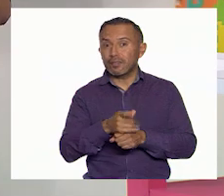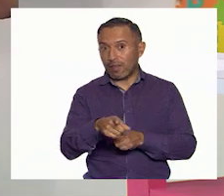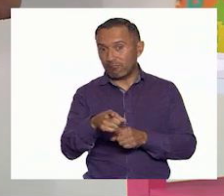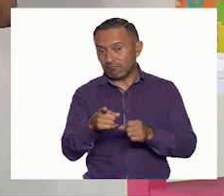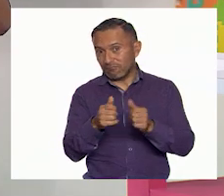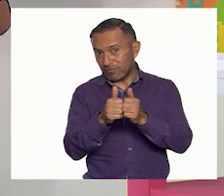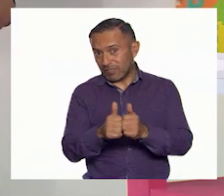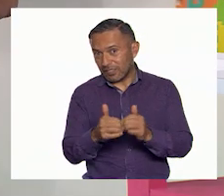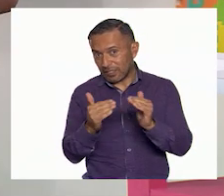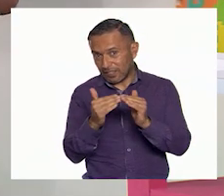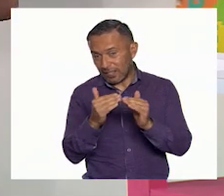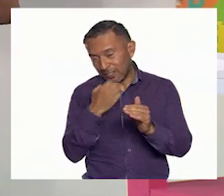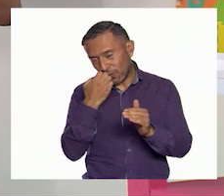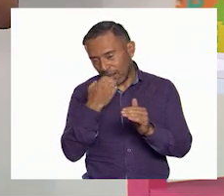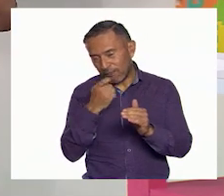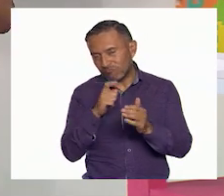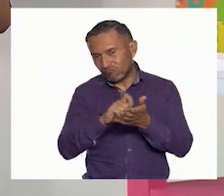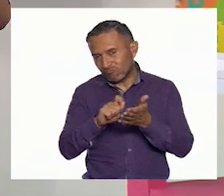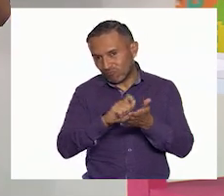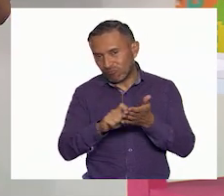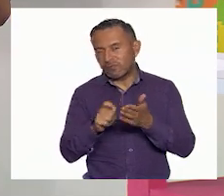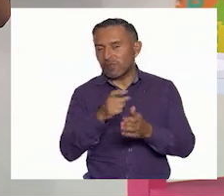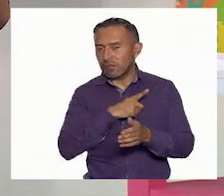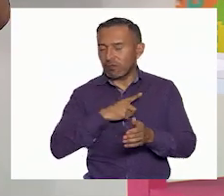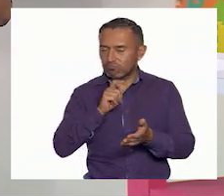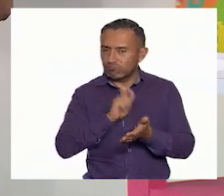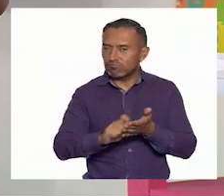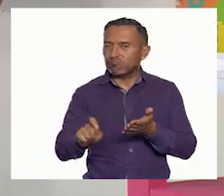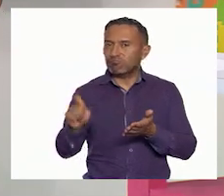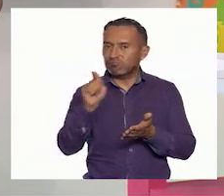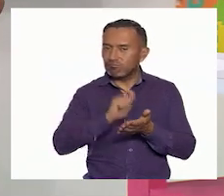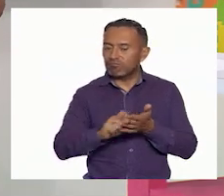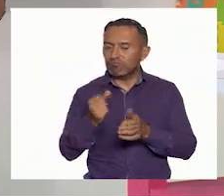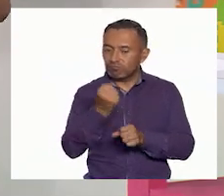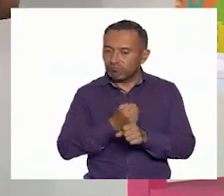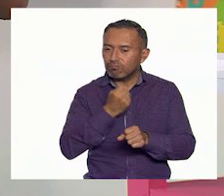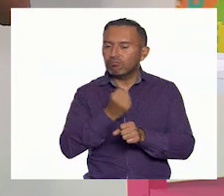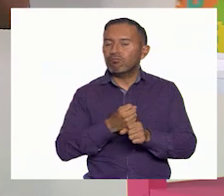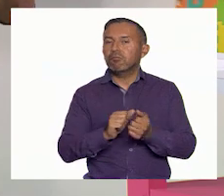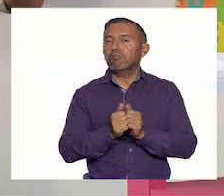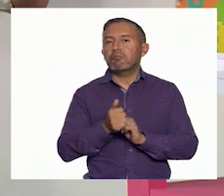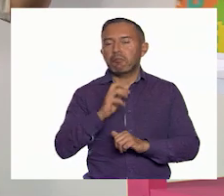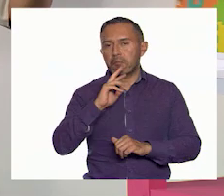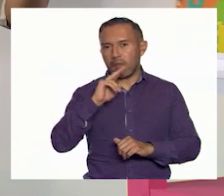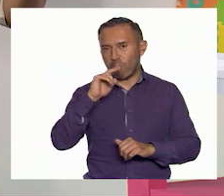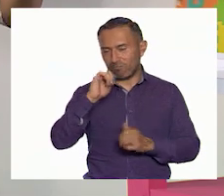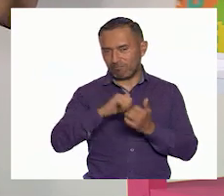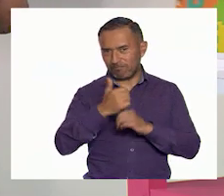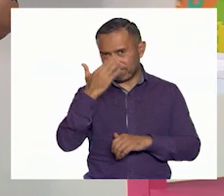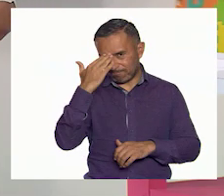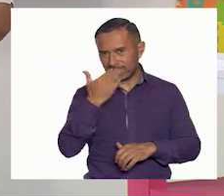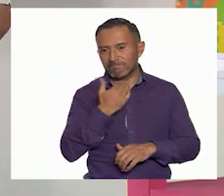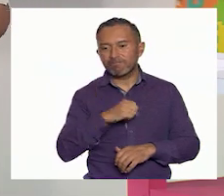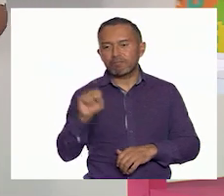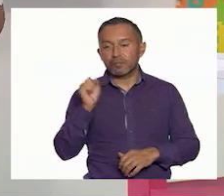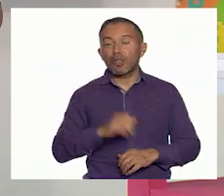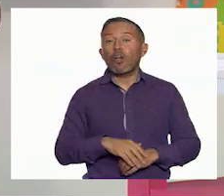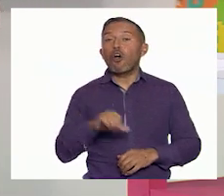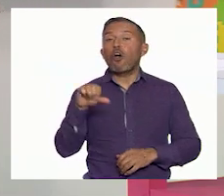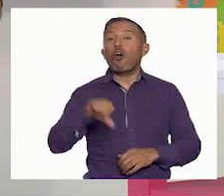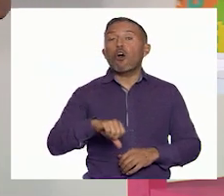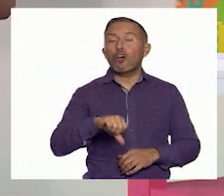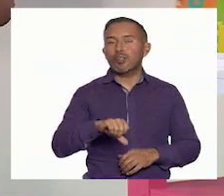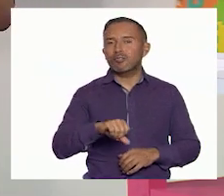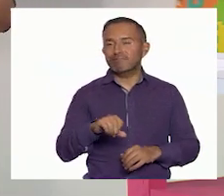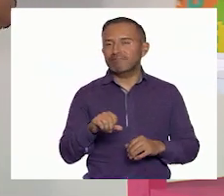escuela. Ustedes tienen que ir escribiendo para ir mejorando esta habilidad. Y con lo que vamos a hacer el día de hoy, estoy seguro que vas a